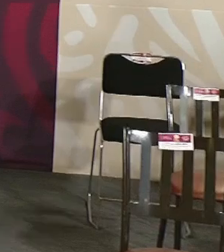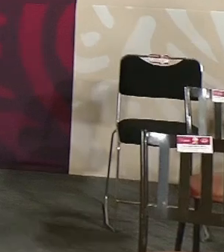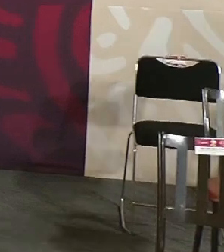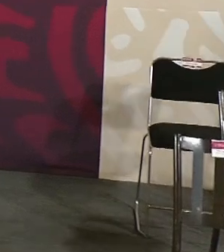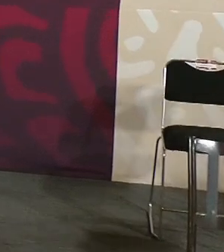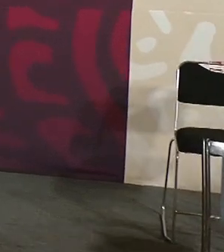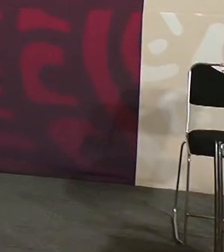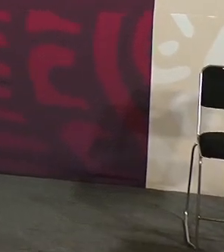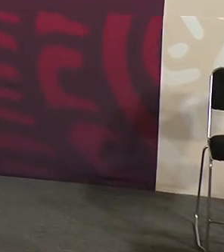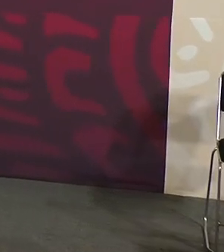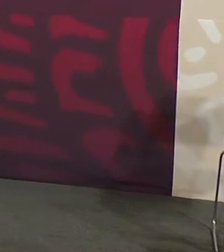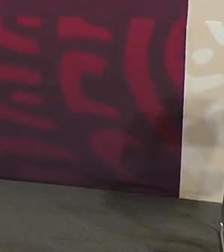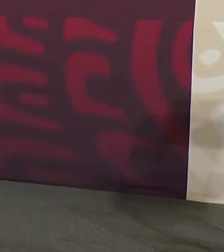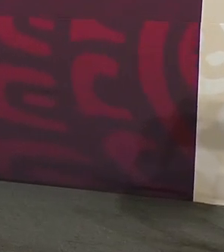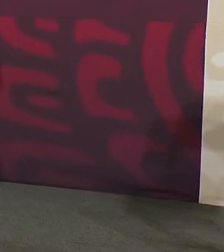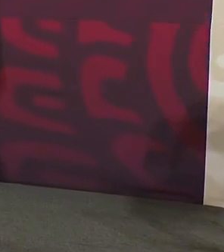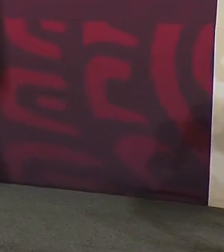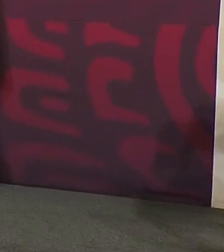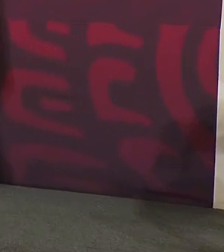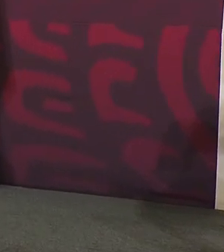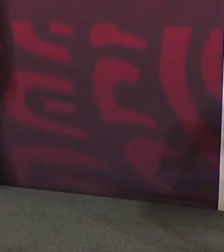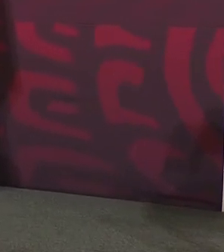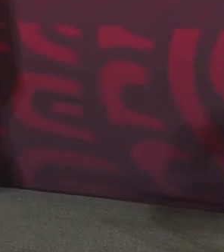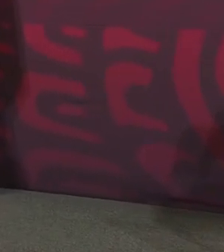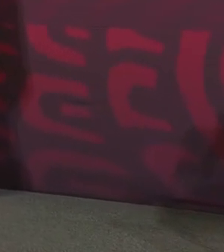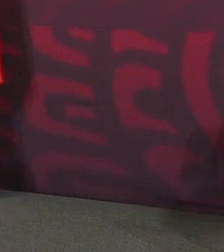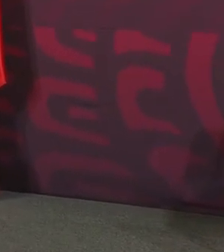Ánimo ya empezó el